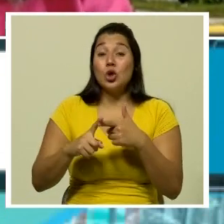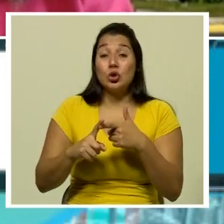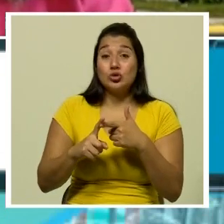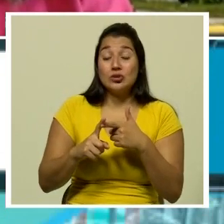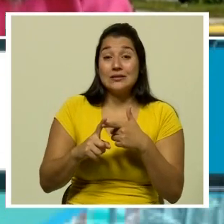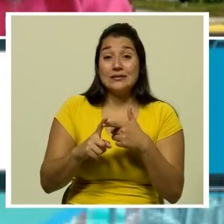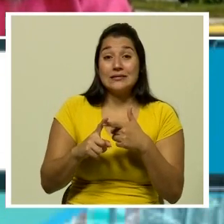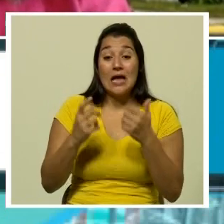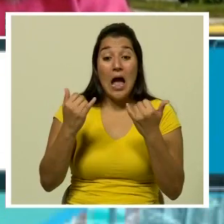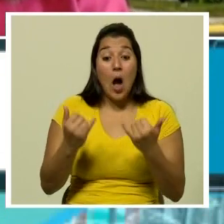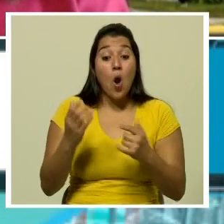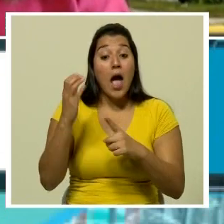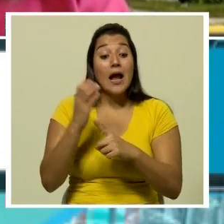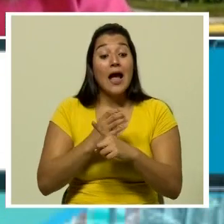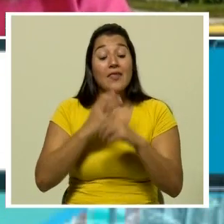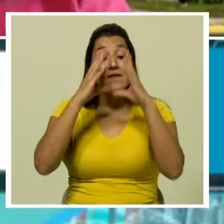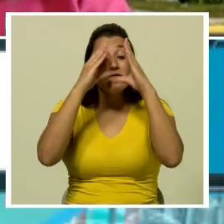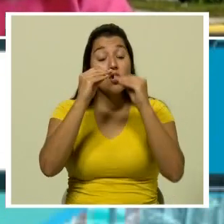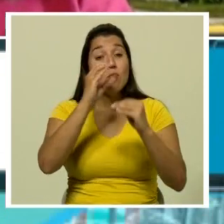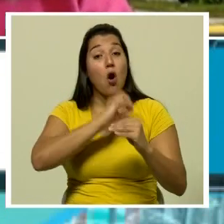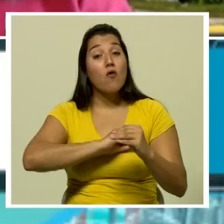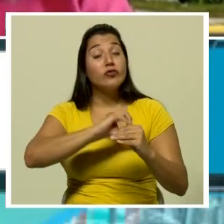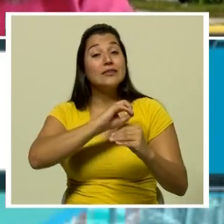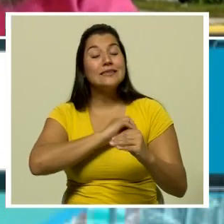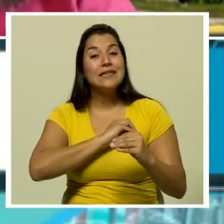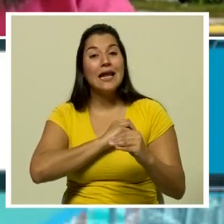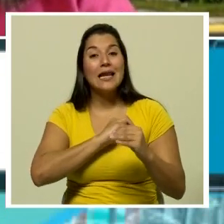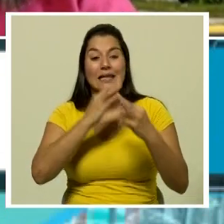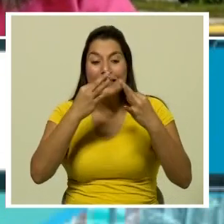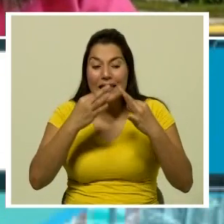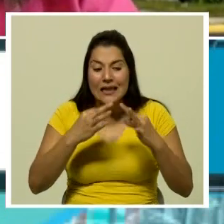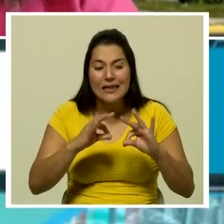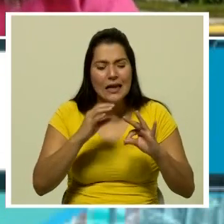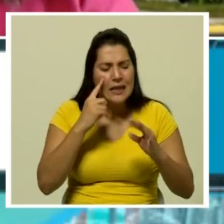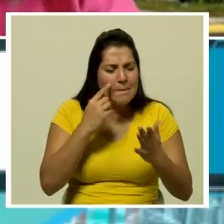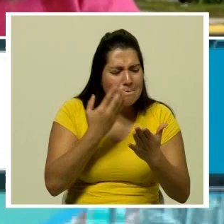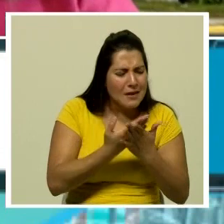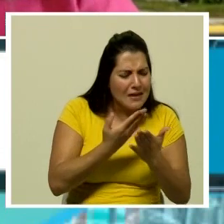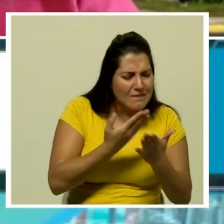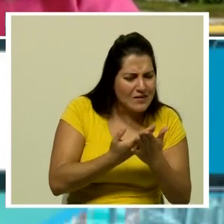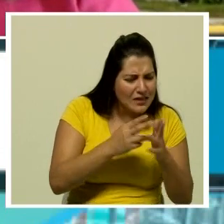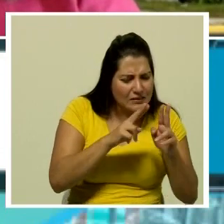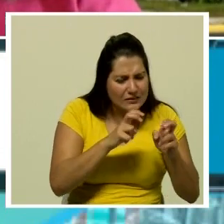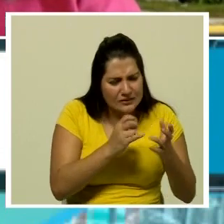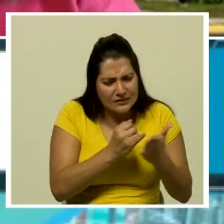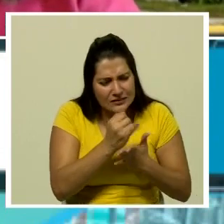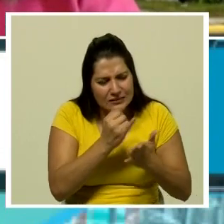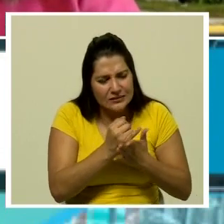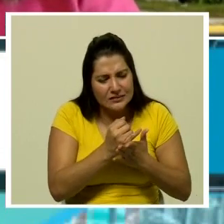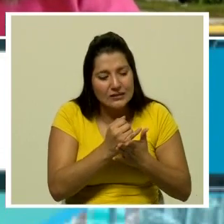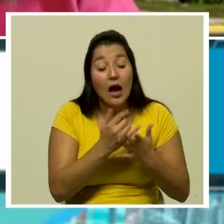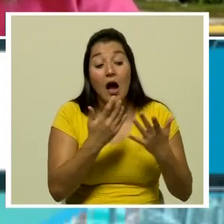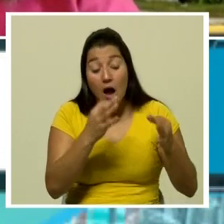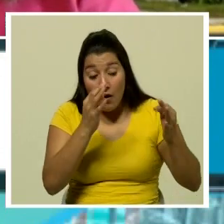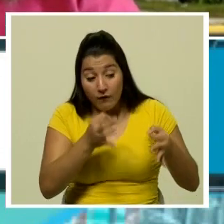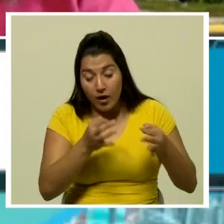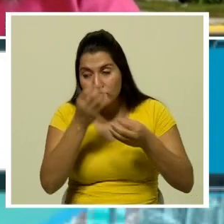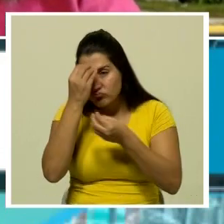pieza de información oficial y empezarla a desmontar y verificar. Justamente, Estamos hablando de que quedan muchos